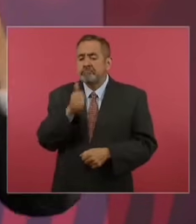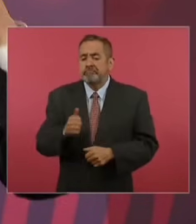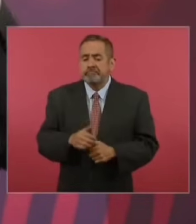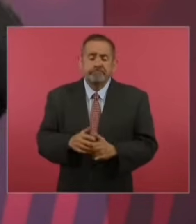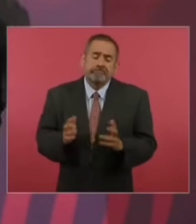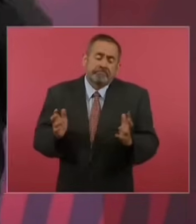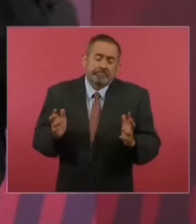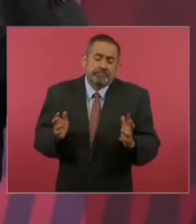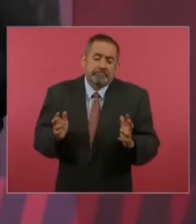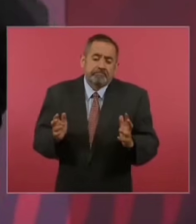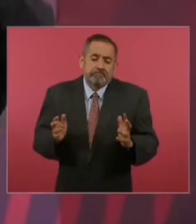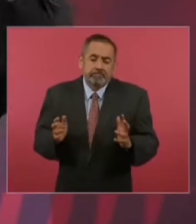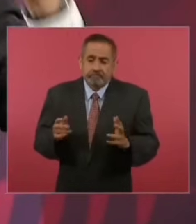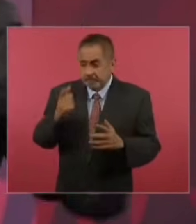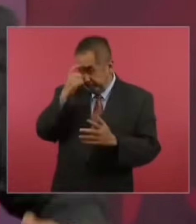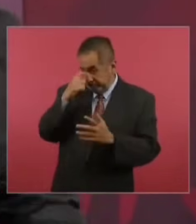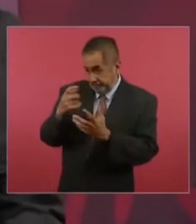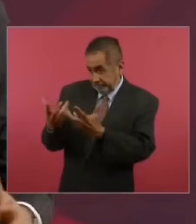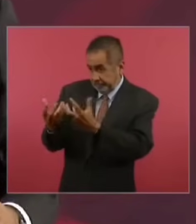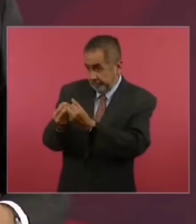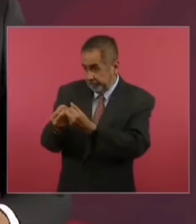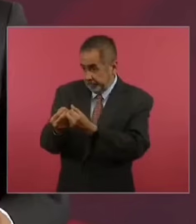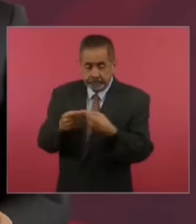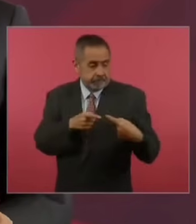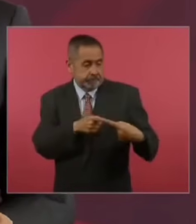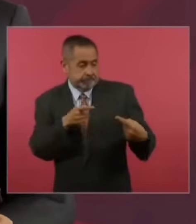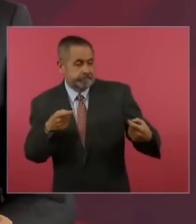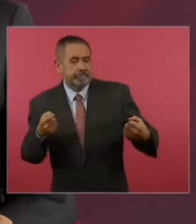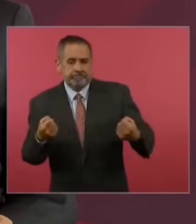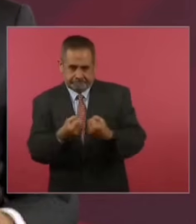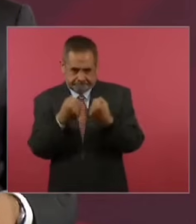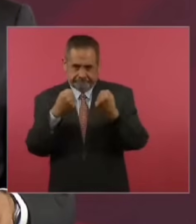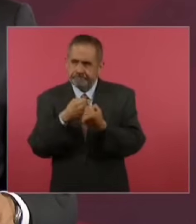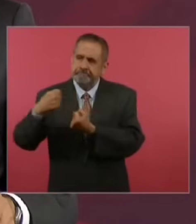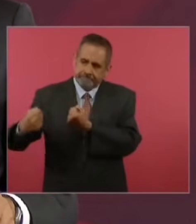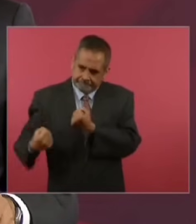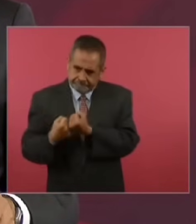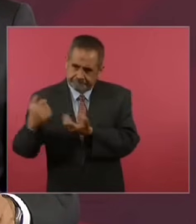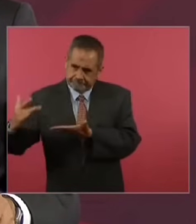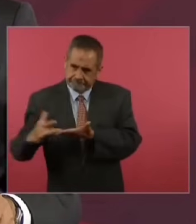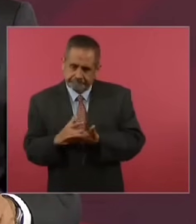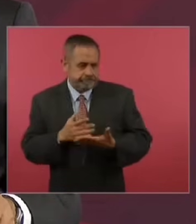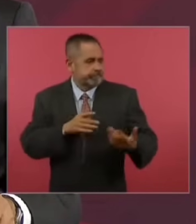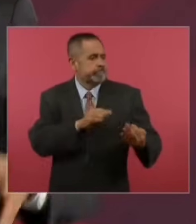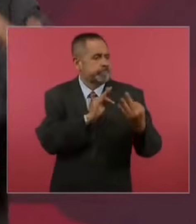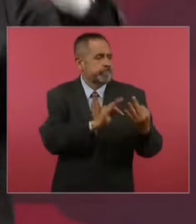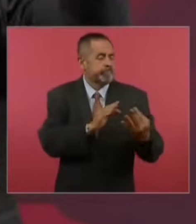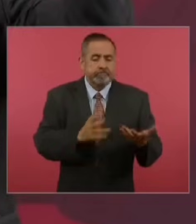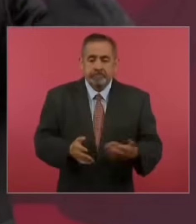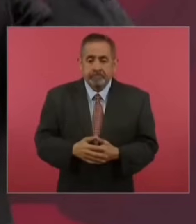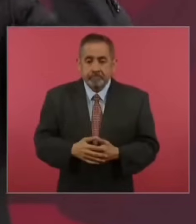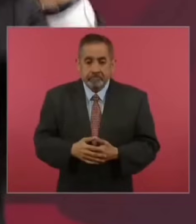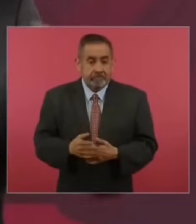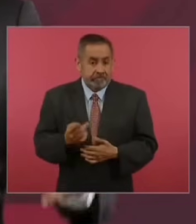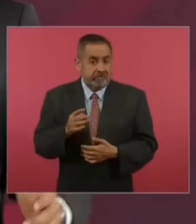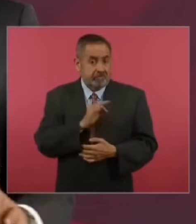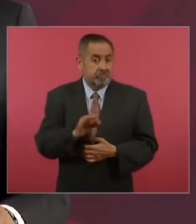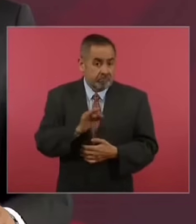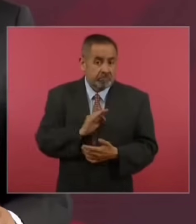para poder enfrentar a esa minoría. Rapaz, esa pandilla de rufianes. Era la única